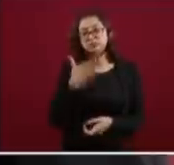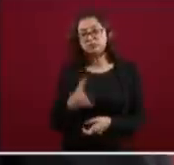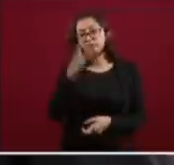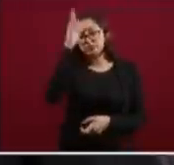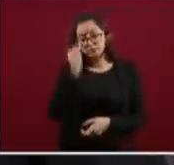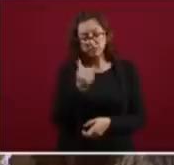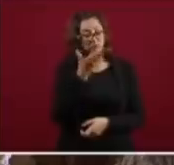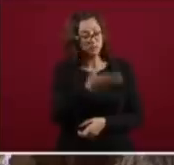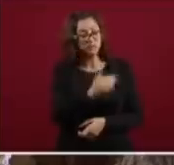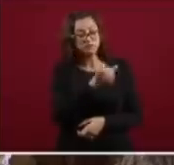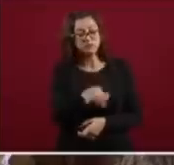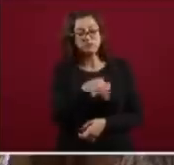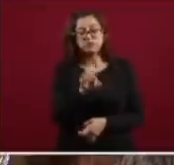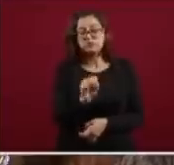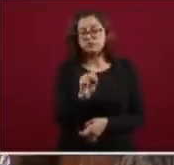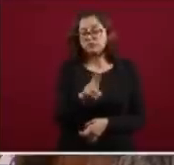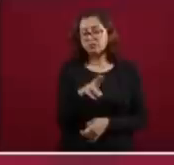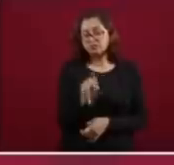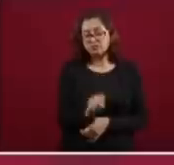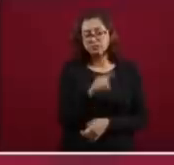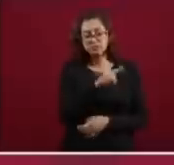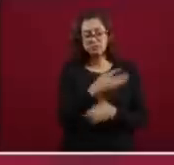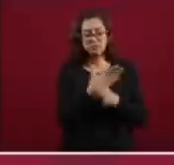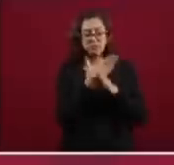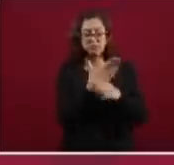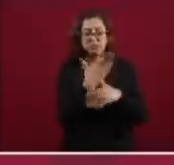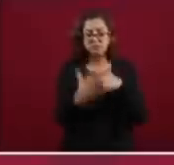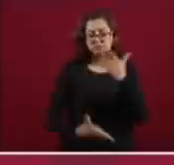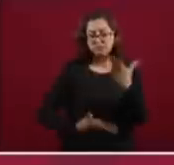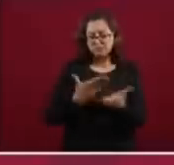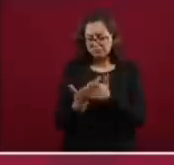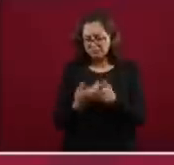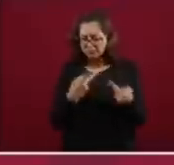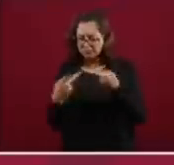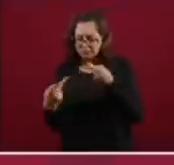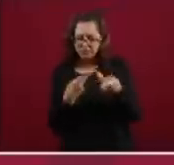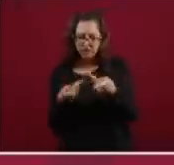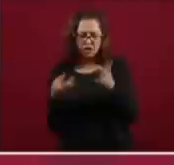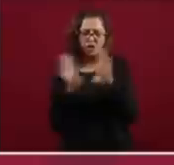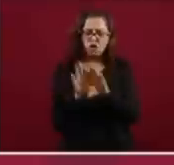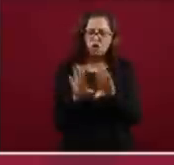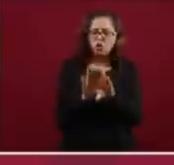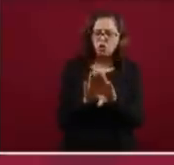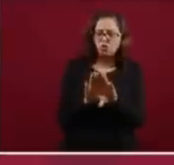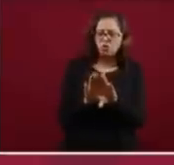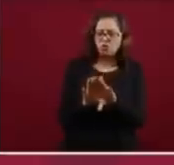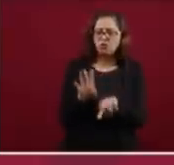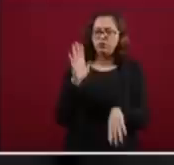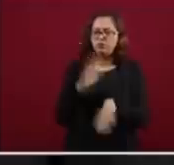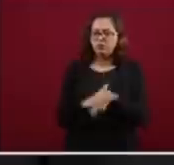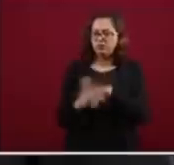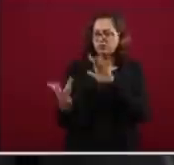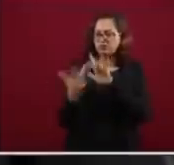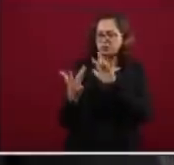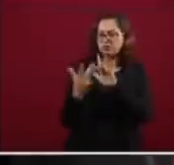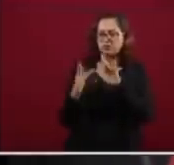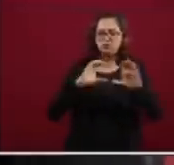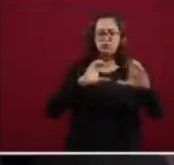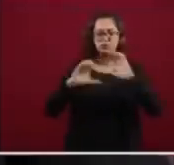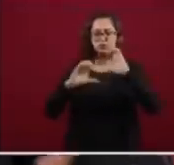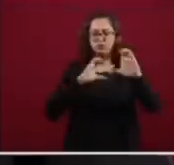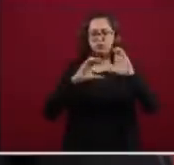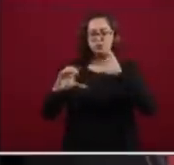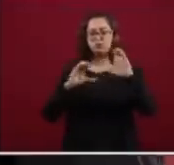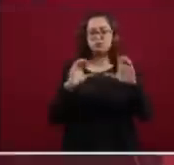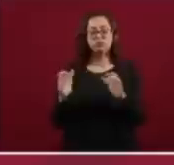jesús que se haga un planteamiento de cómo mantenemos la comunicación sin